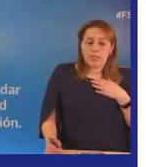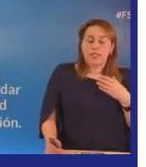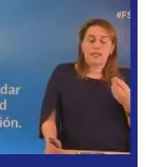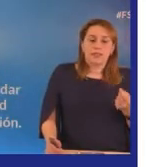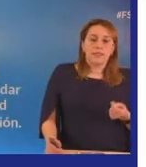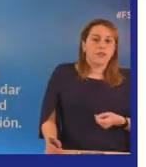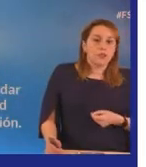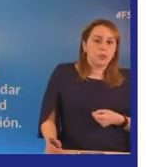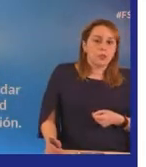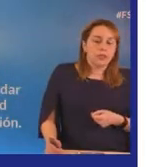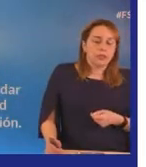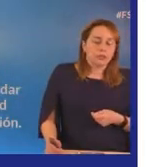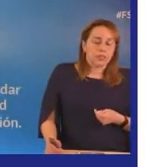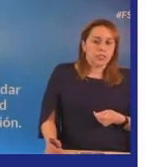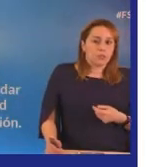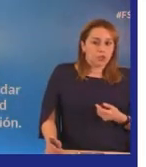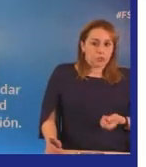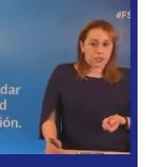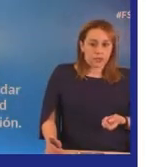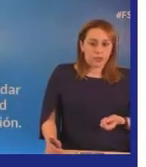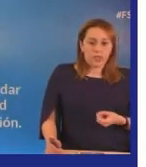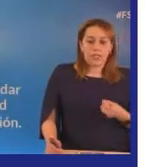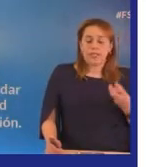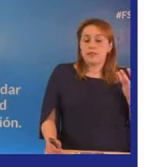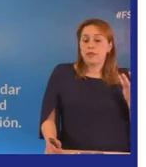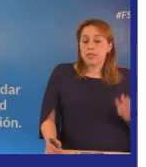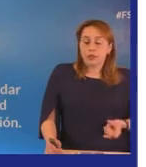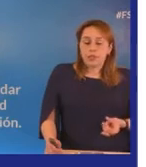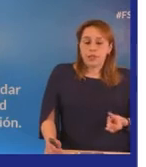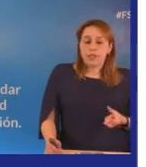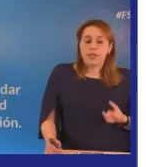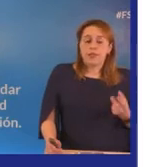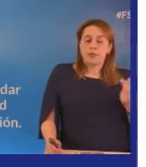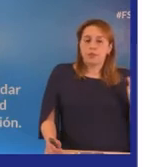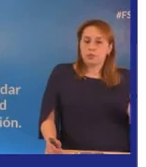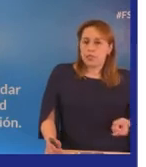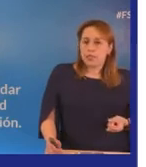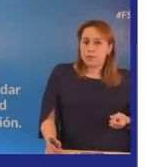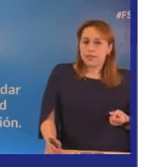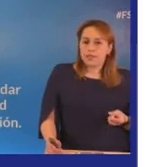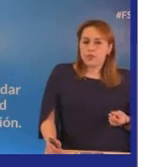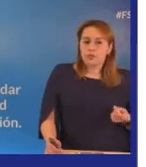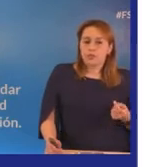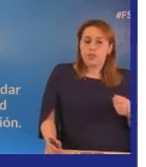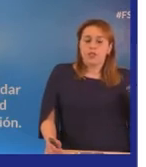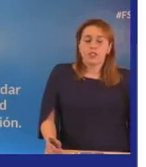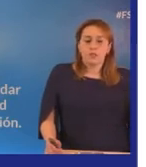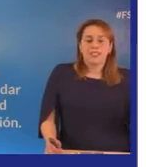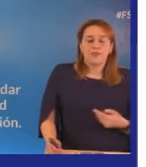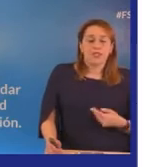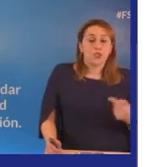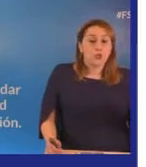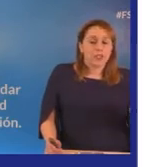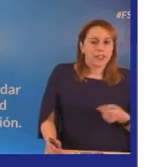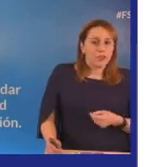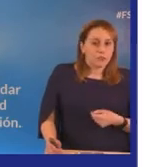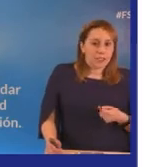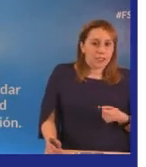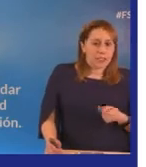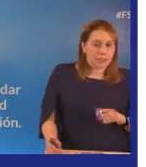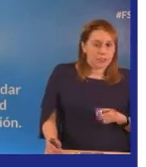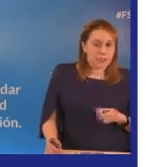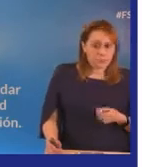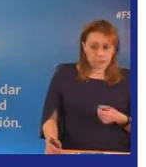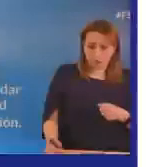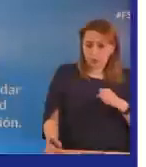que son las que necesitan un componente cognitivo mucho mayor, que es el manejo del dinero, los medicamentos, los desplazamientos fuera